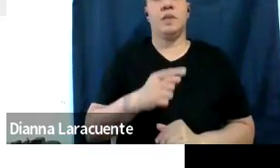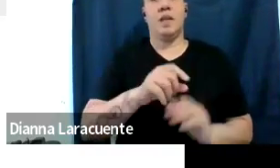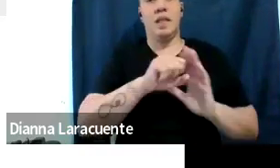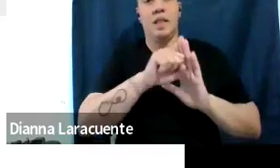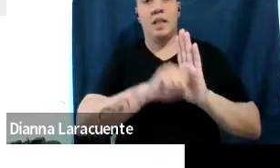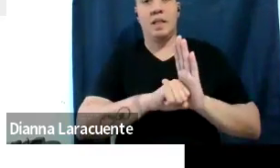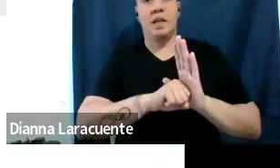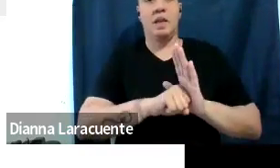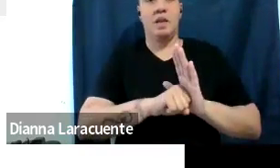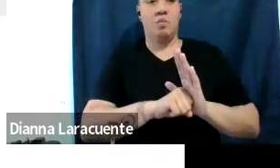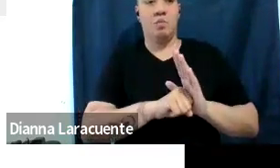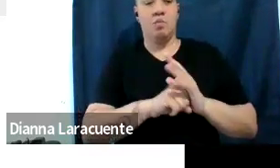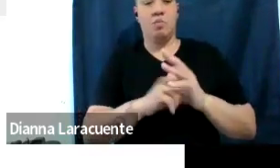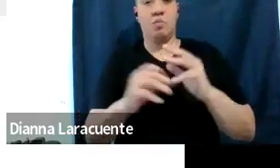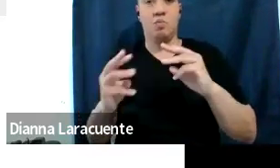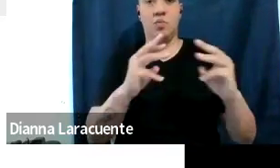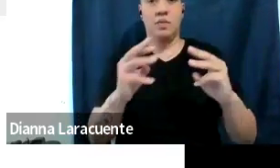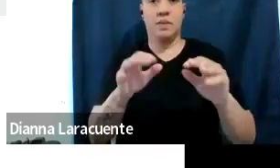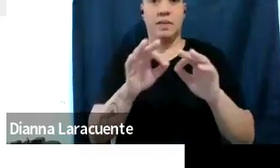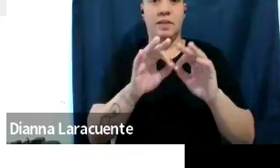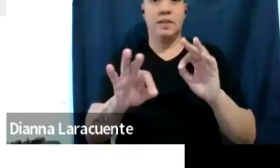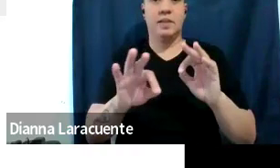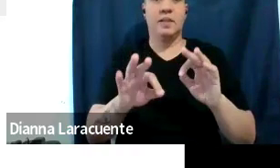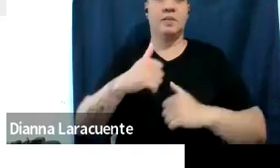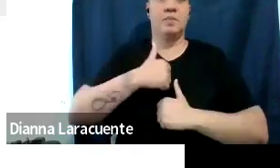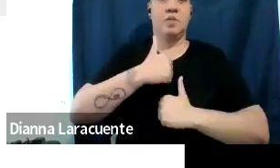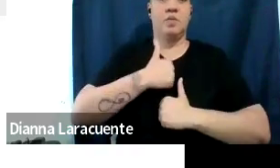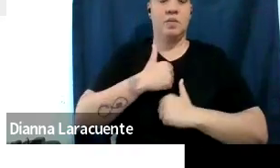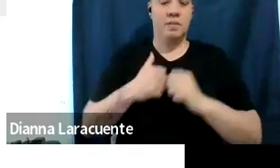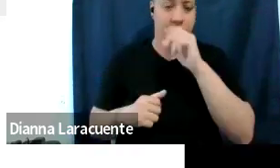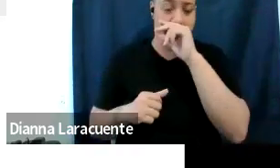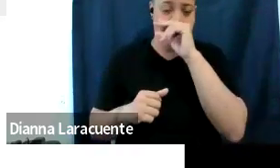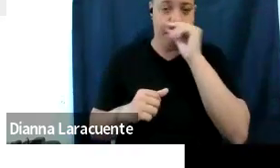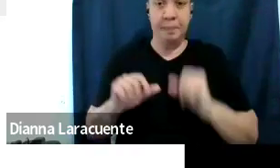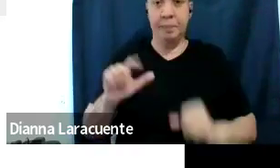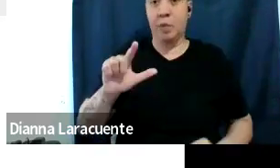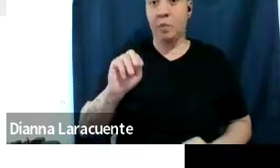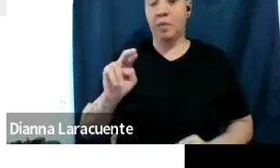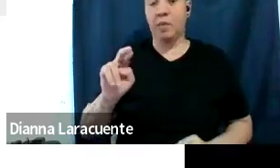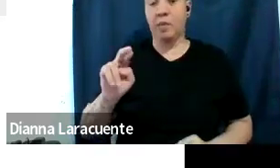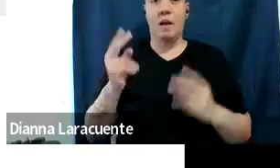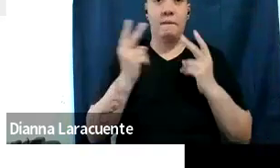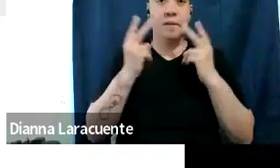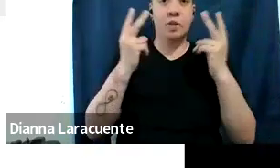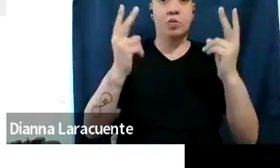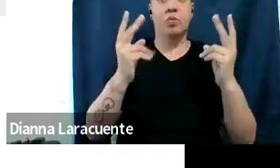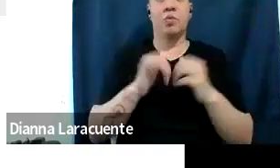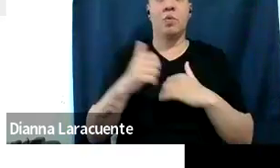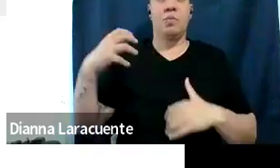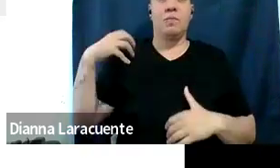campo de batalla de simple soldado, él que había obtenido la victoria como general.